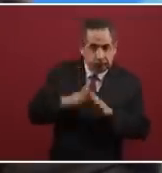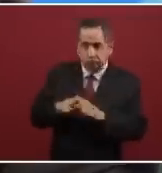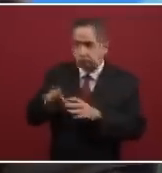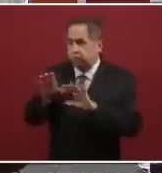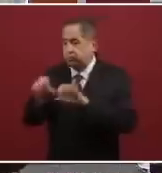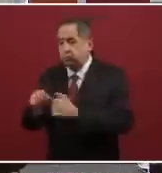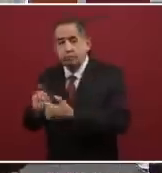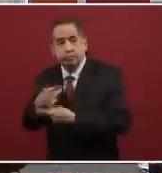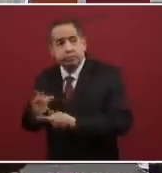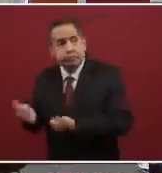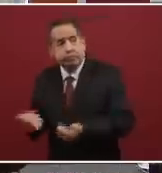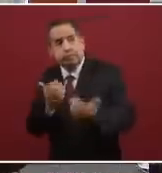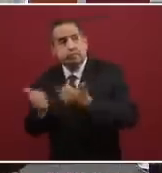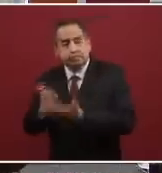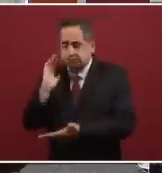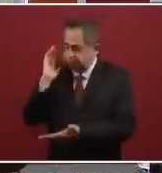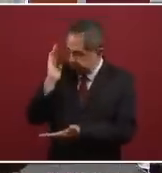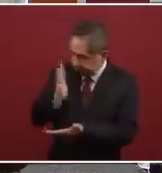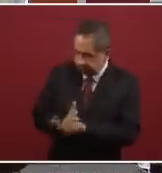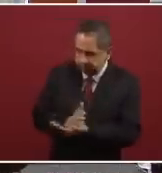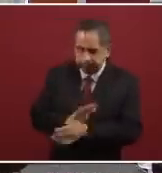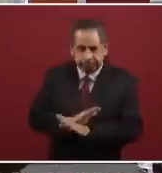tráfico de personas.